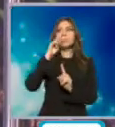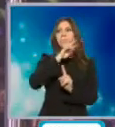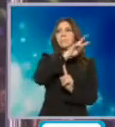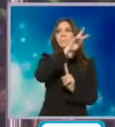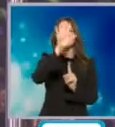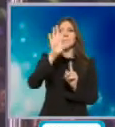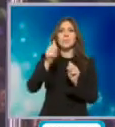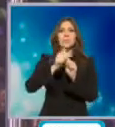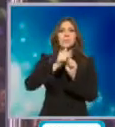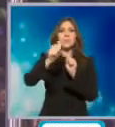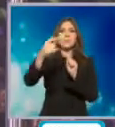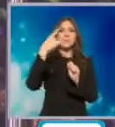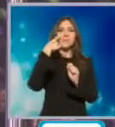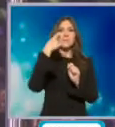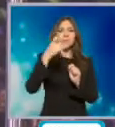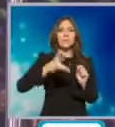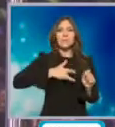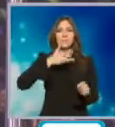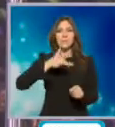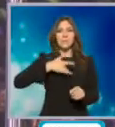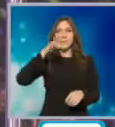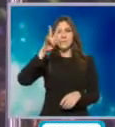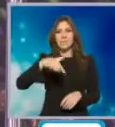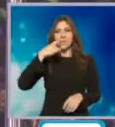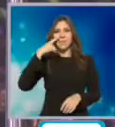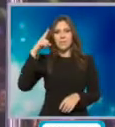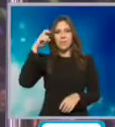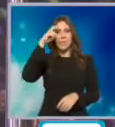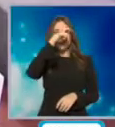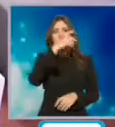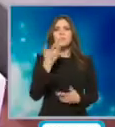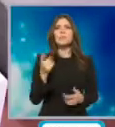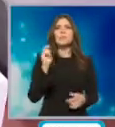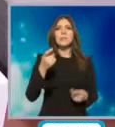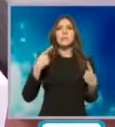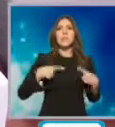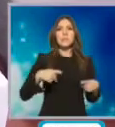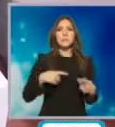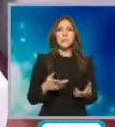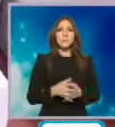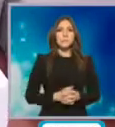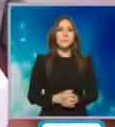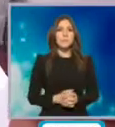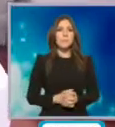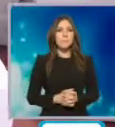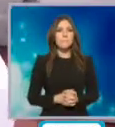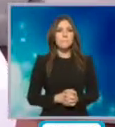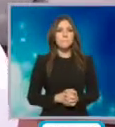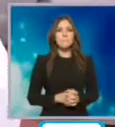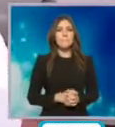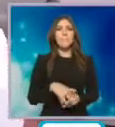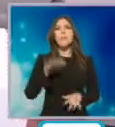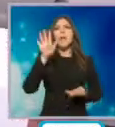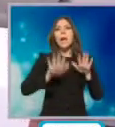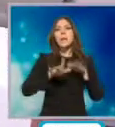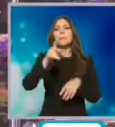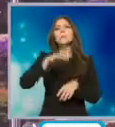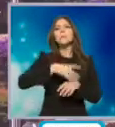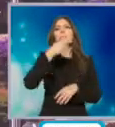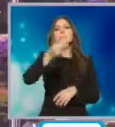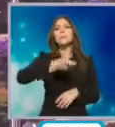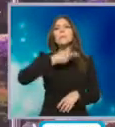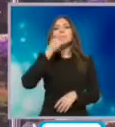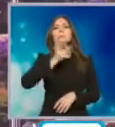O sea, vienen como sensaciones muy difíciles de pronto de enfrentar a la persona, dime. Por eso dices tú que se puede confundir con